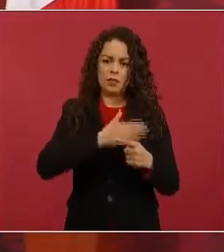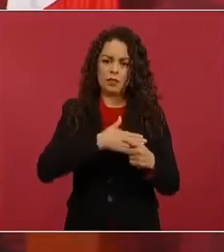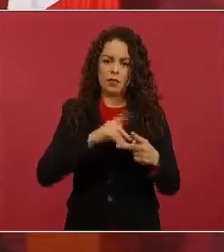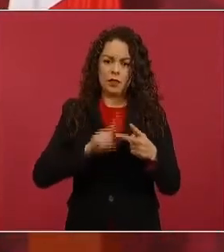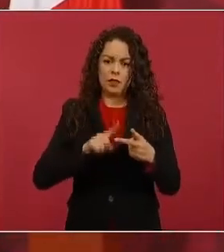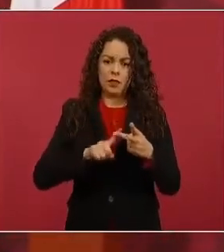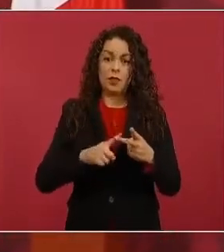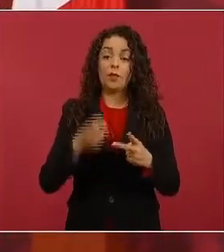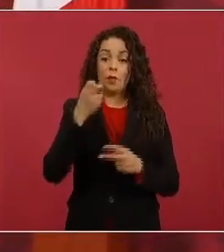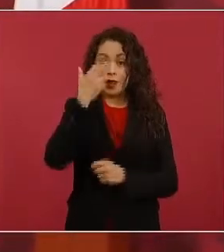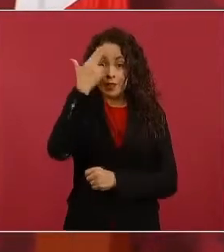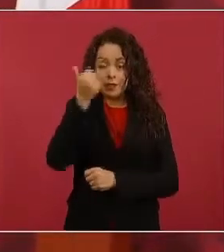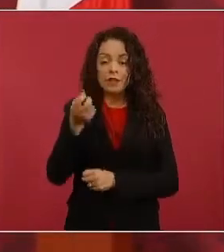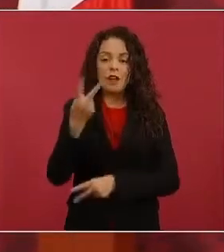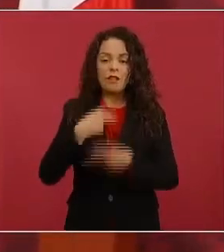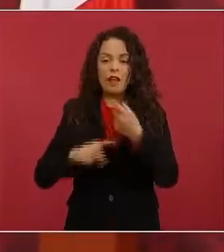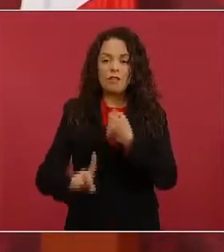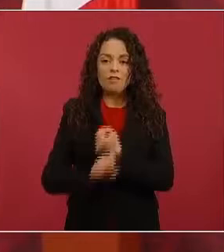el conflicto.